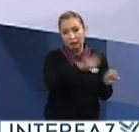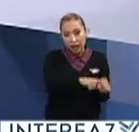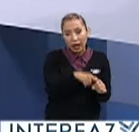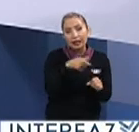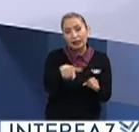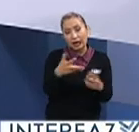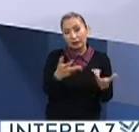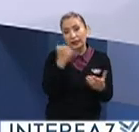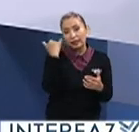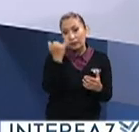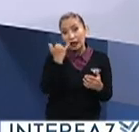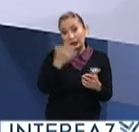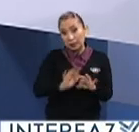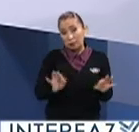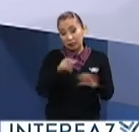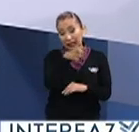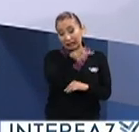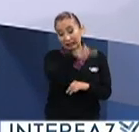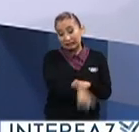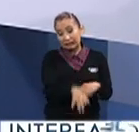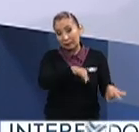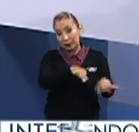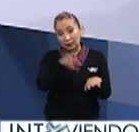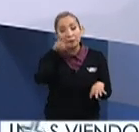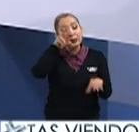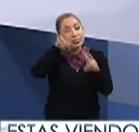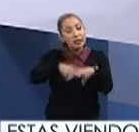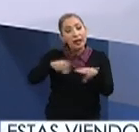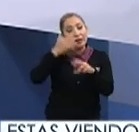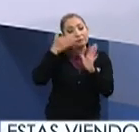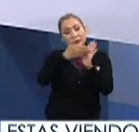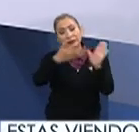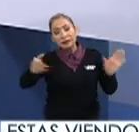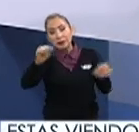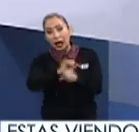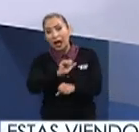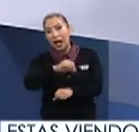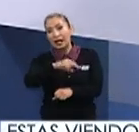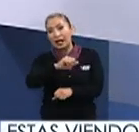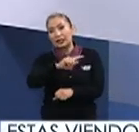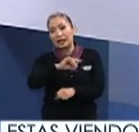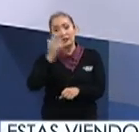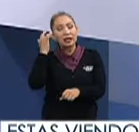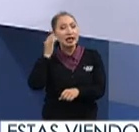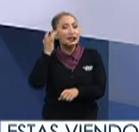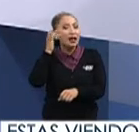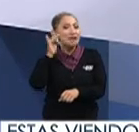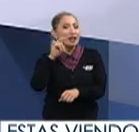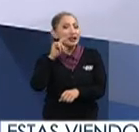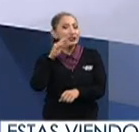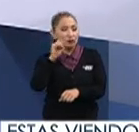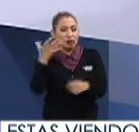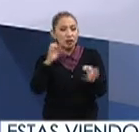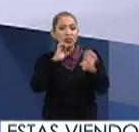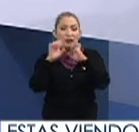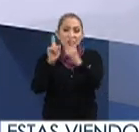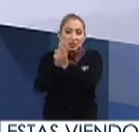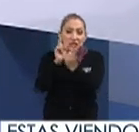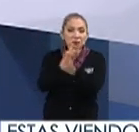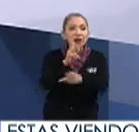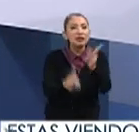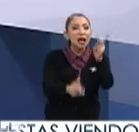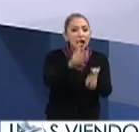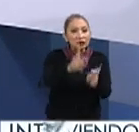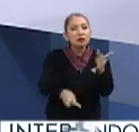que manejan otros idiomas. Así que es muy importante esto que estaremos analizando a lo largo de esta semana. Ana Cristina Olvera desde San Francisco estará haciendo entrevistas,